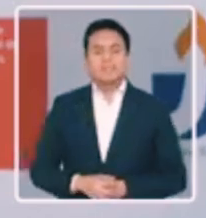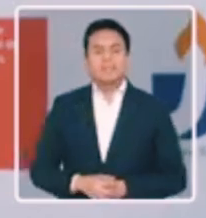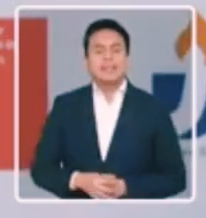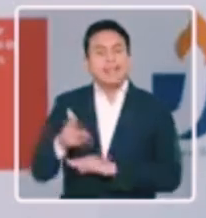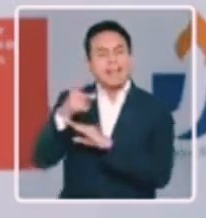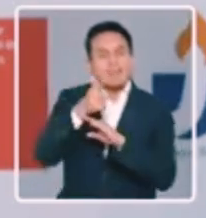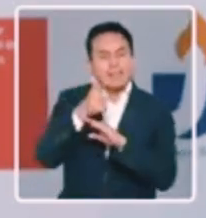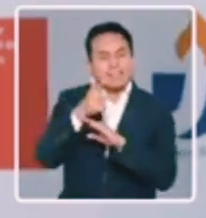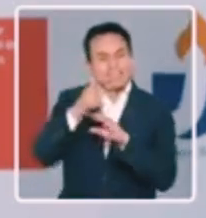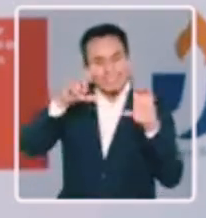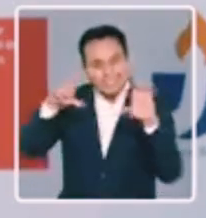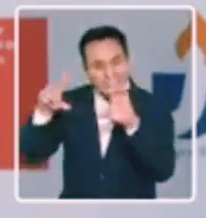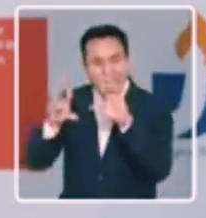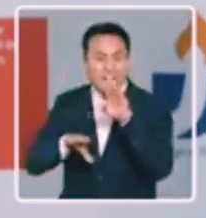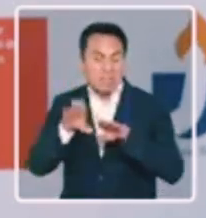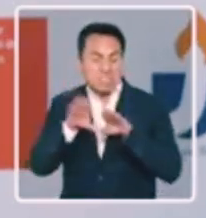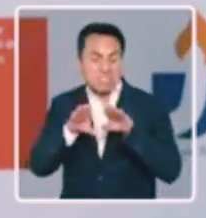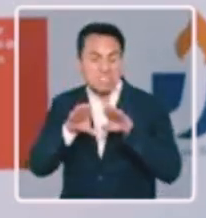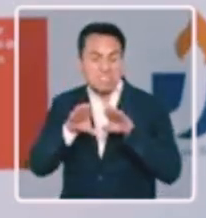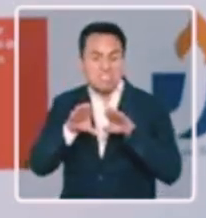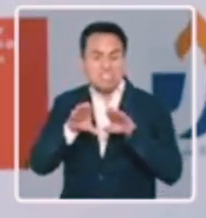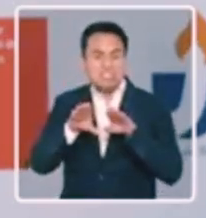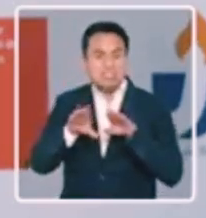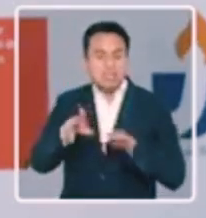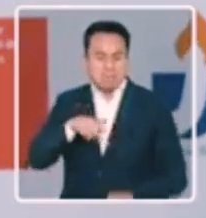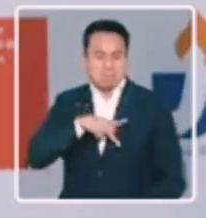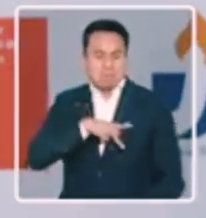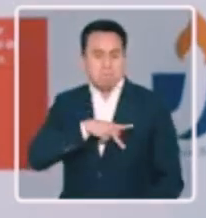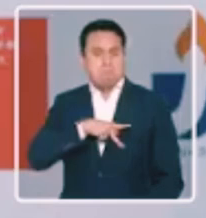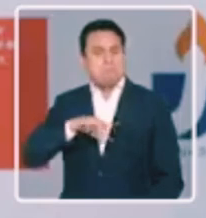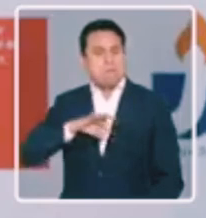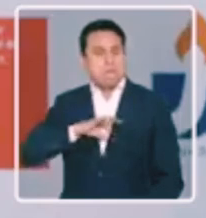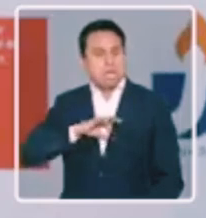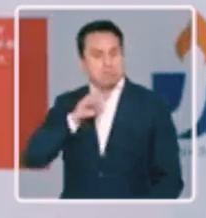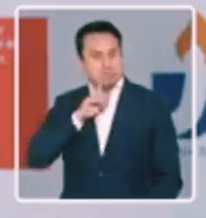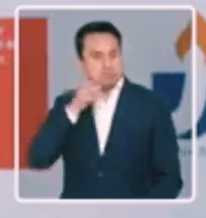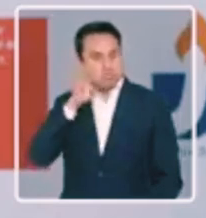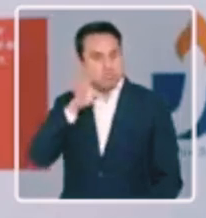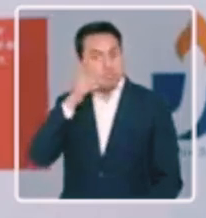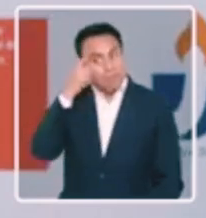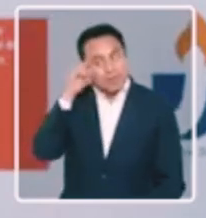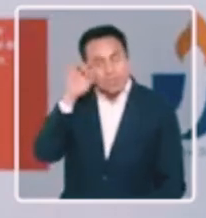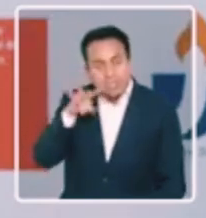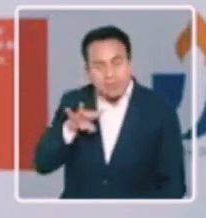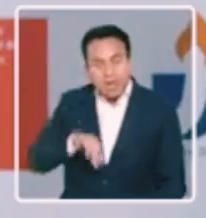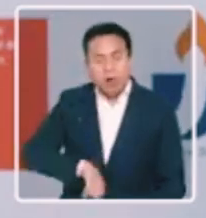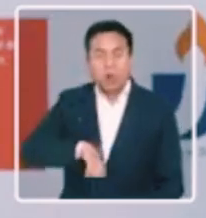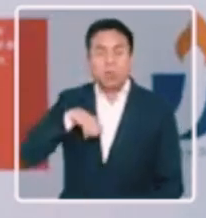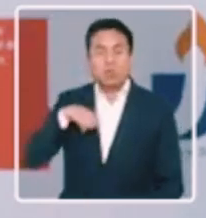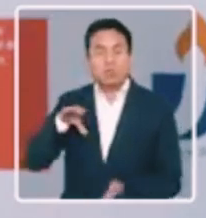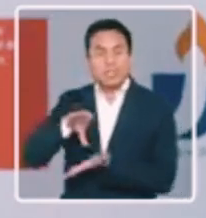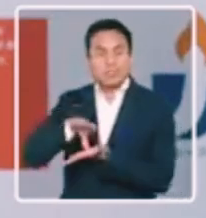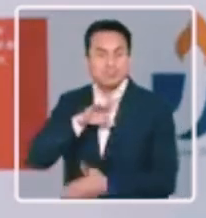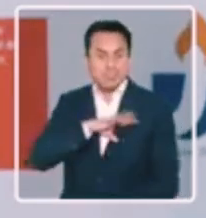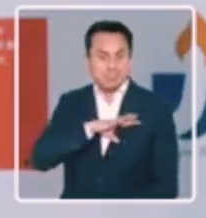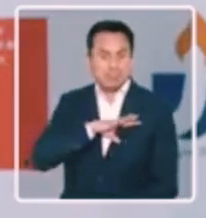cámaras a veces se quedan solamente en la medalla pero sepan que el orgullo